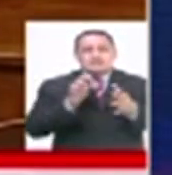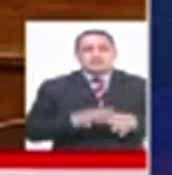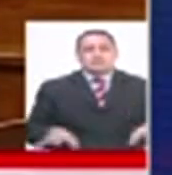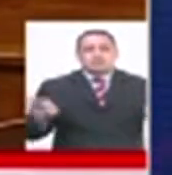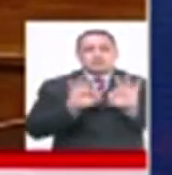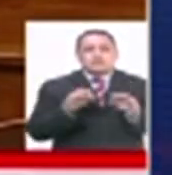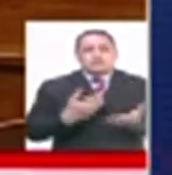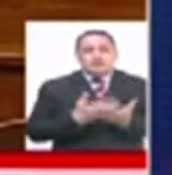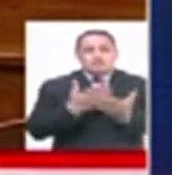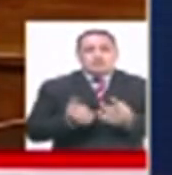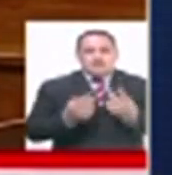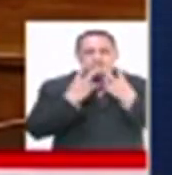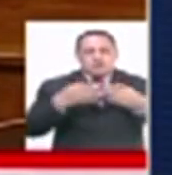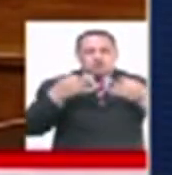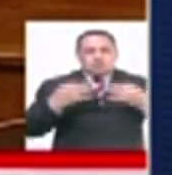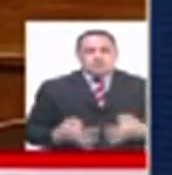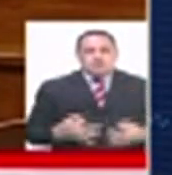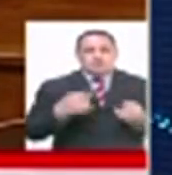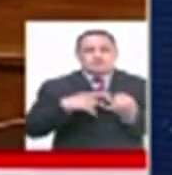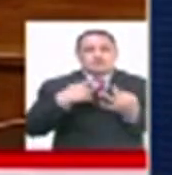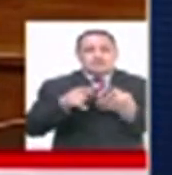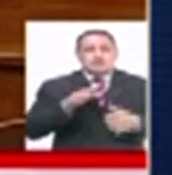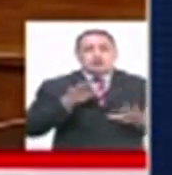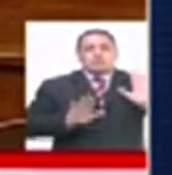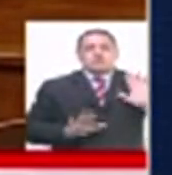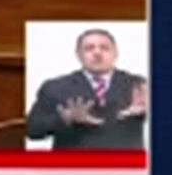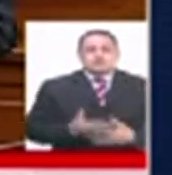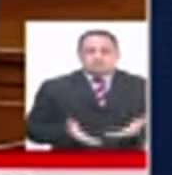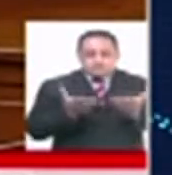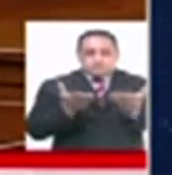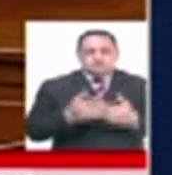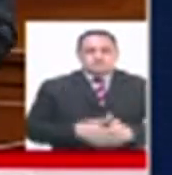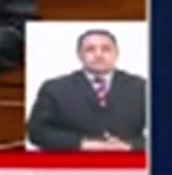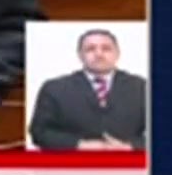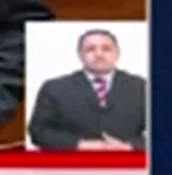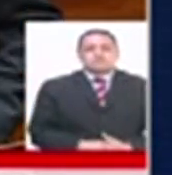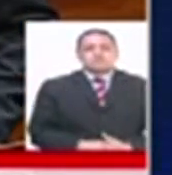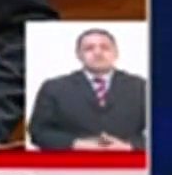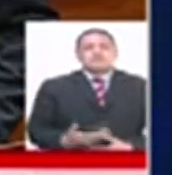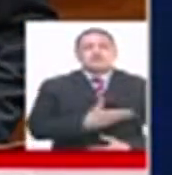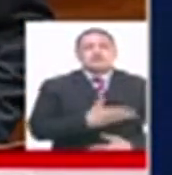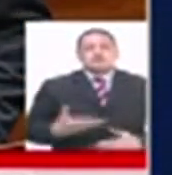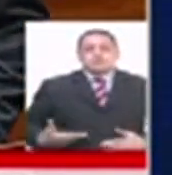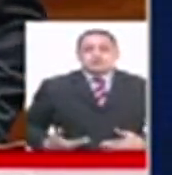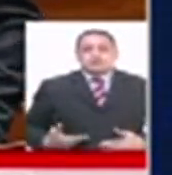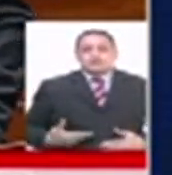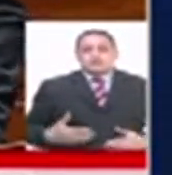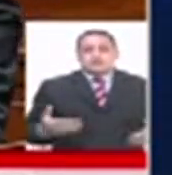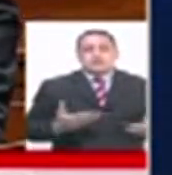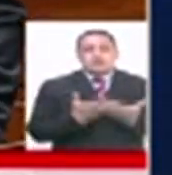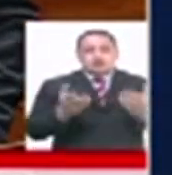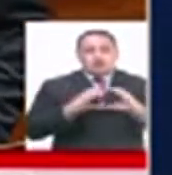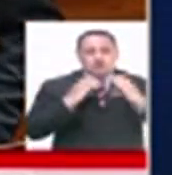vacancia contra el presidente de la República. ¿Cómo está el panorama en esa materia en la representación nacional?